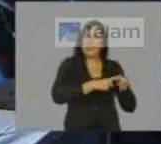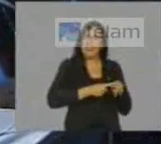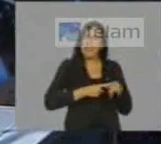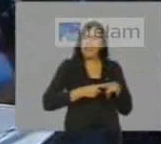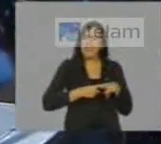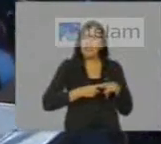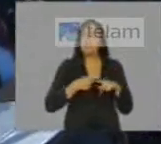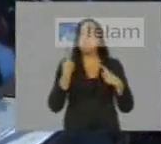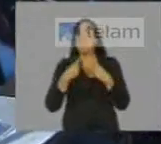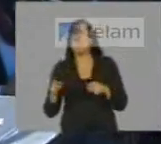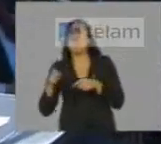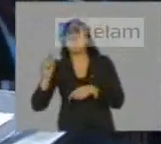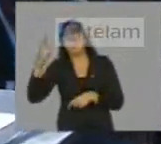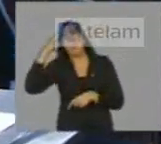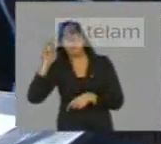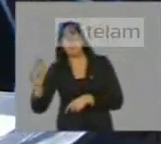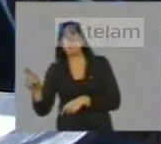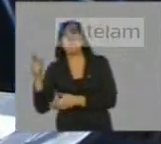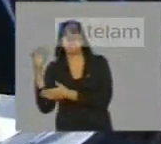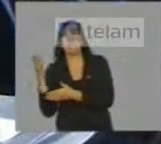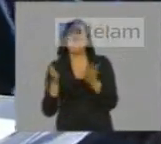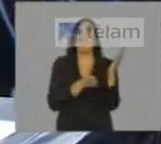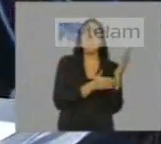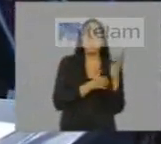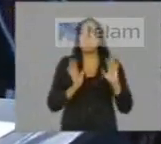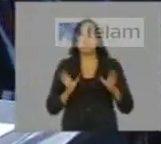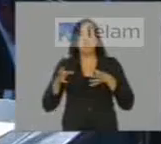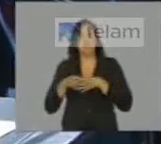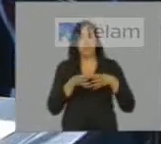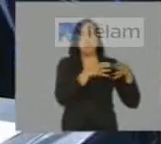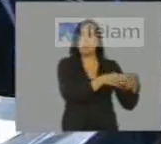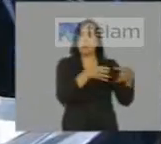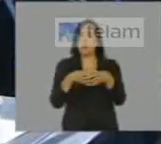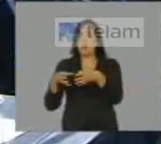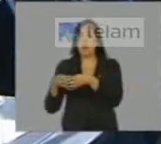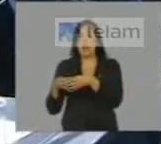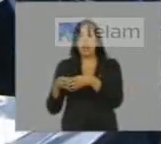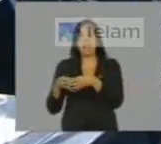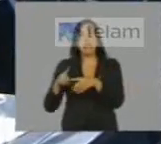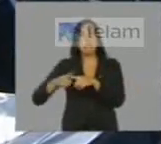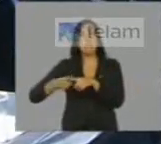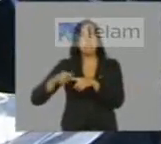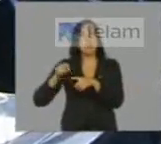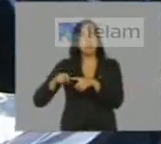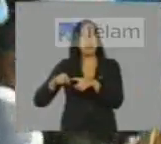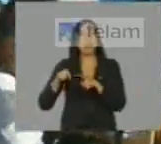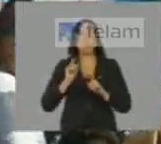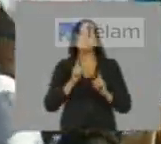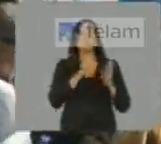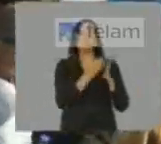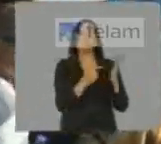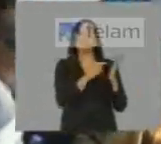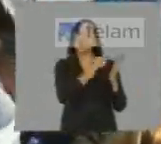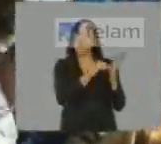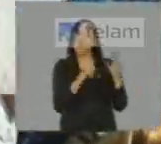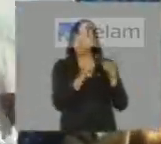más a la derecha, más a la izquierda, más al centro, no importa, hablo de los partidos políticos, esos consagrados en el artículo